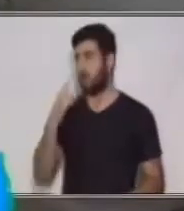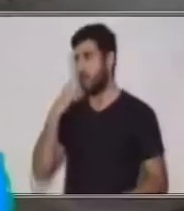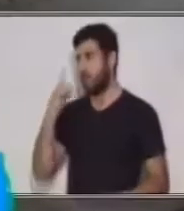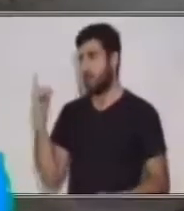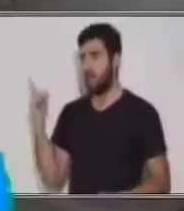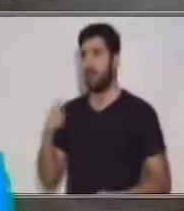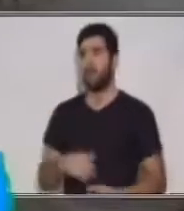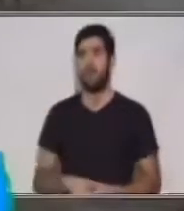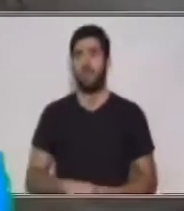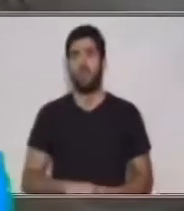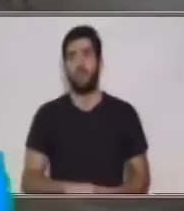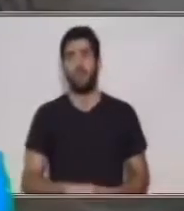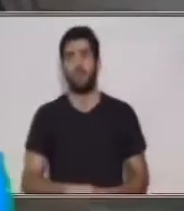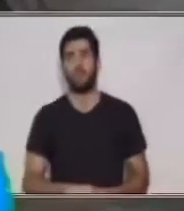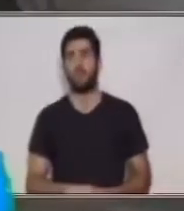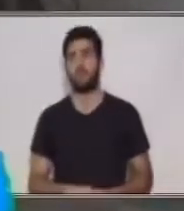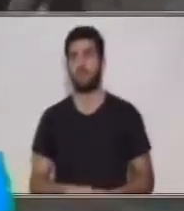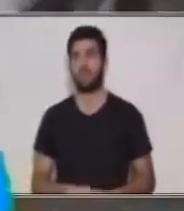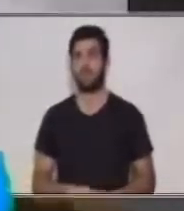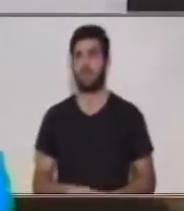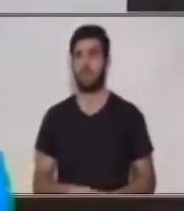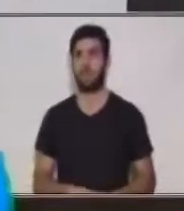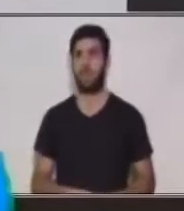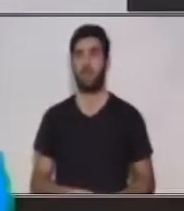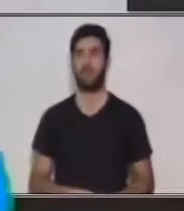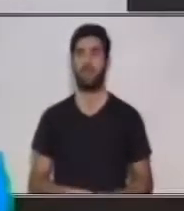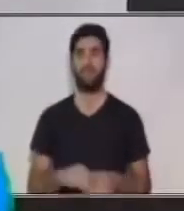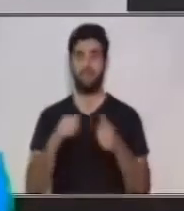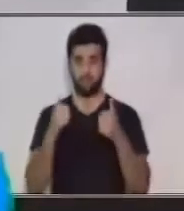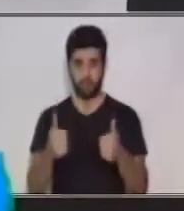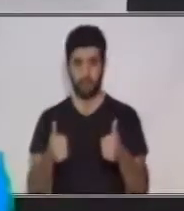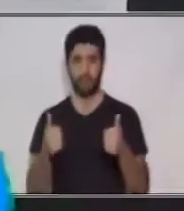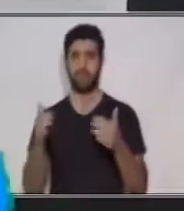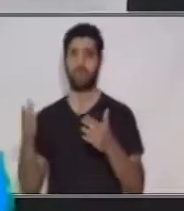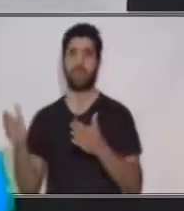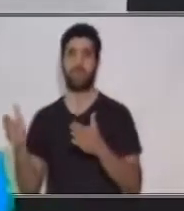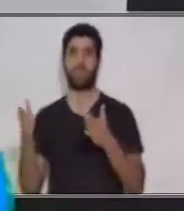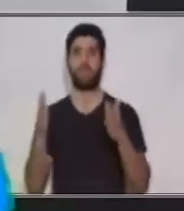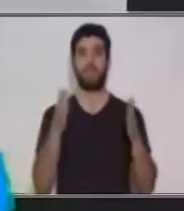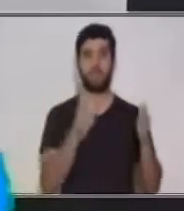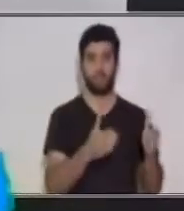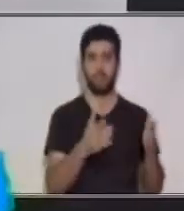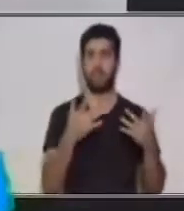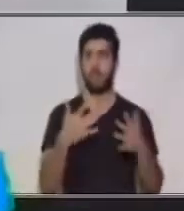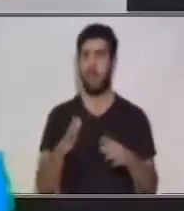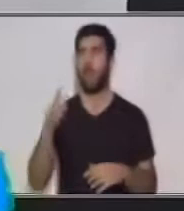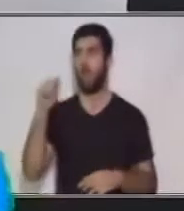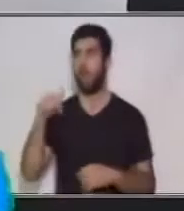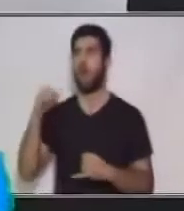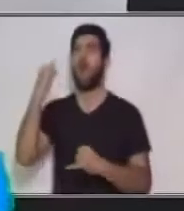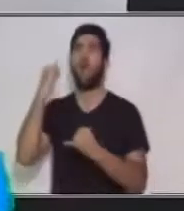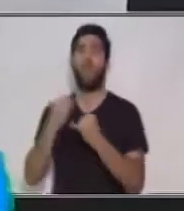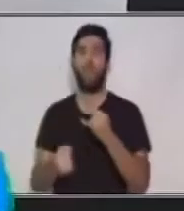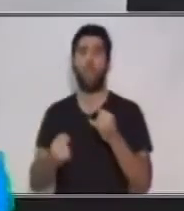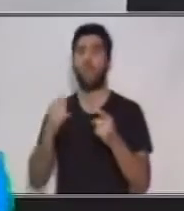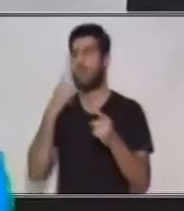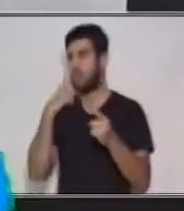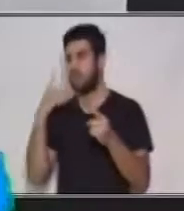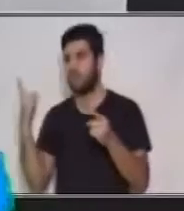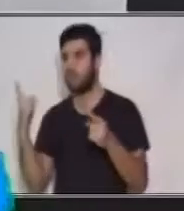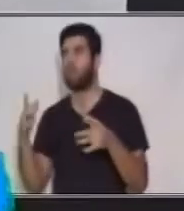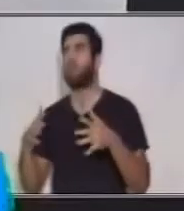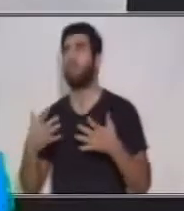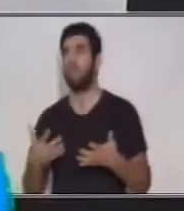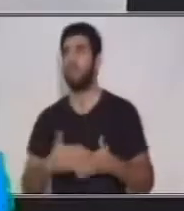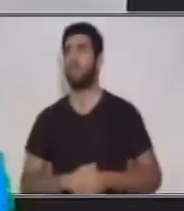11 centímetros, ¿de acuerdo? Muy bien, vamos a resolver el último problema, el perímetro de